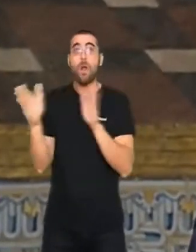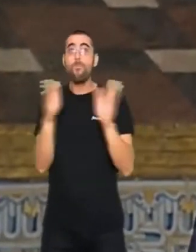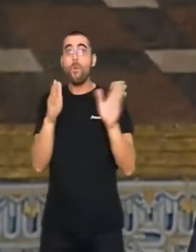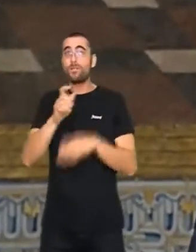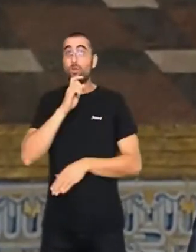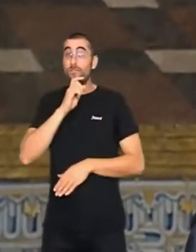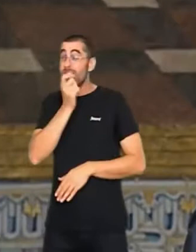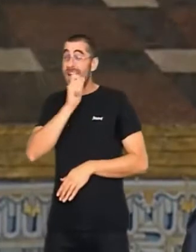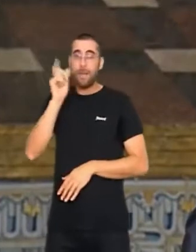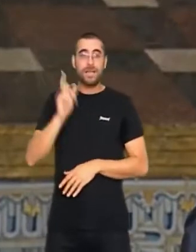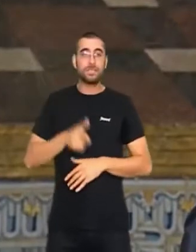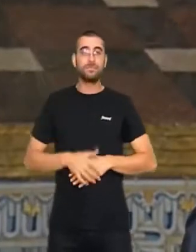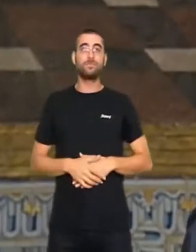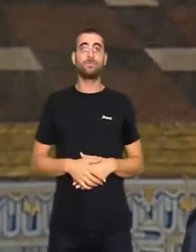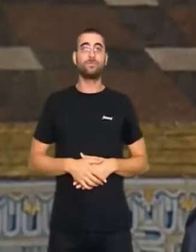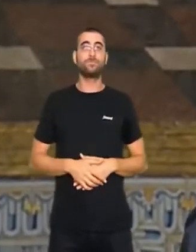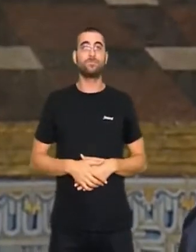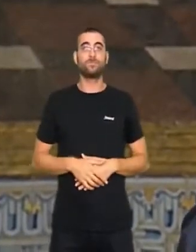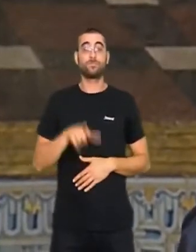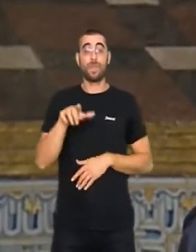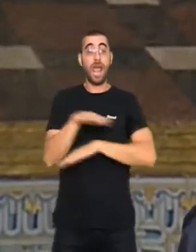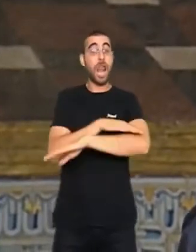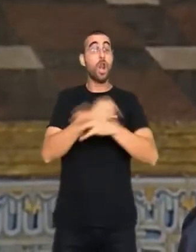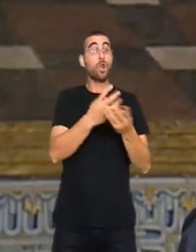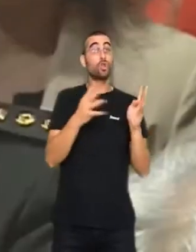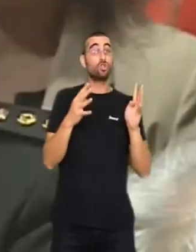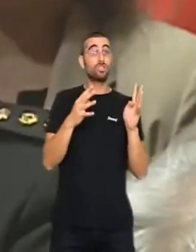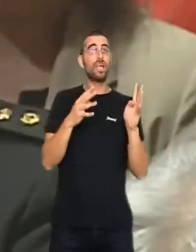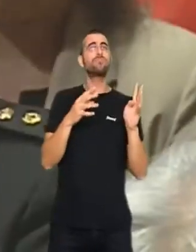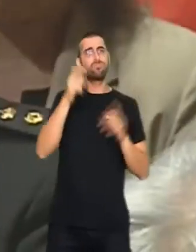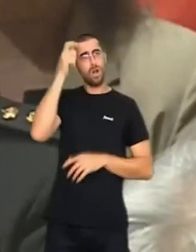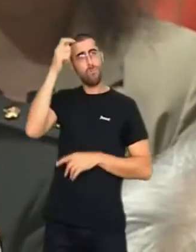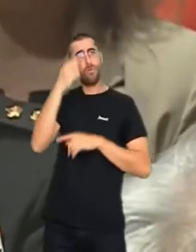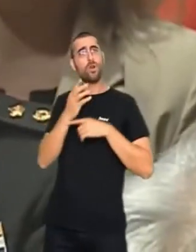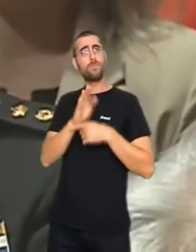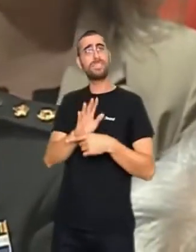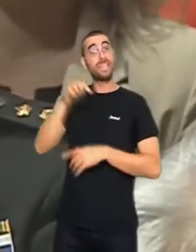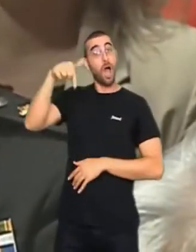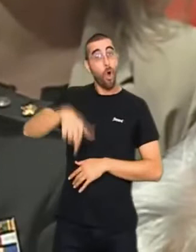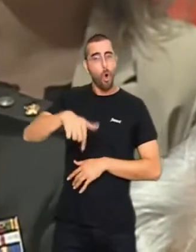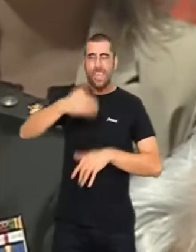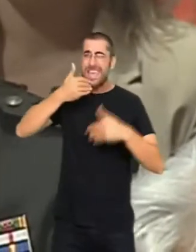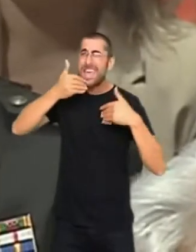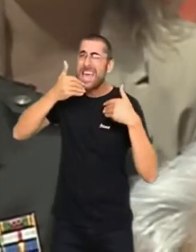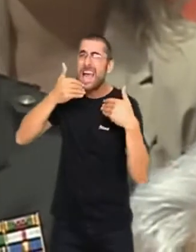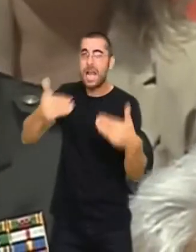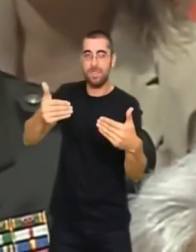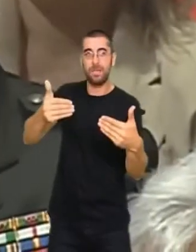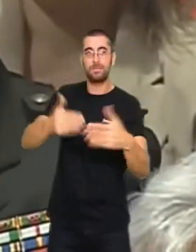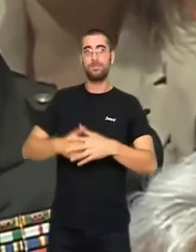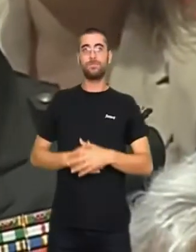más difíciles. El Consejo, en nombre del pueblo valenciano, hoy os lo quiere agradecer.